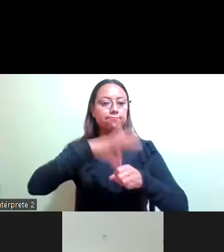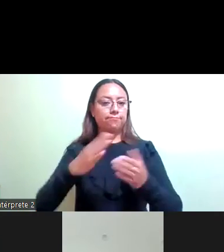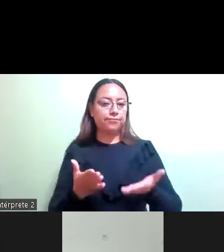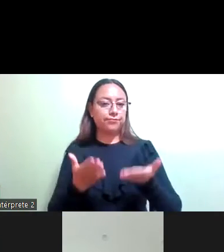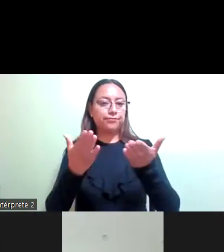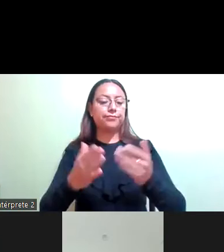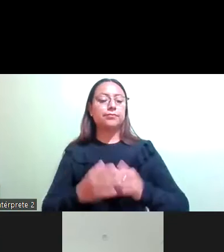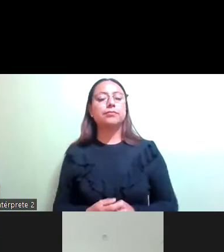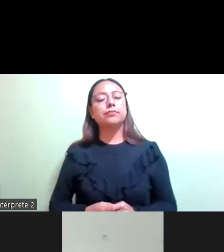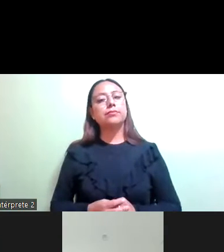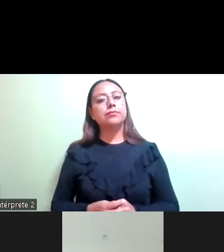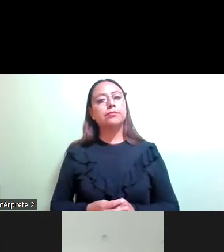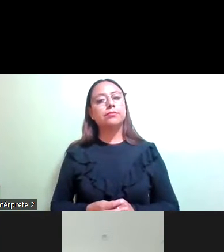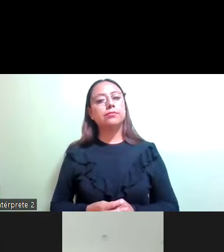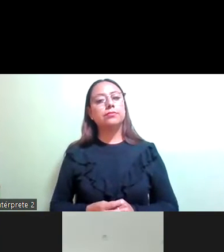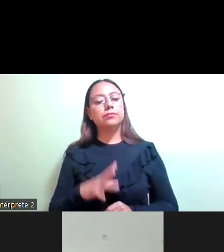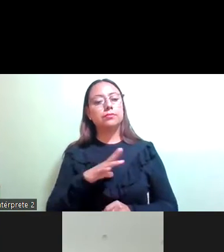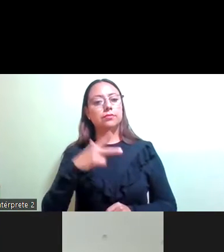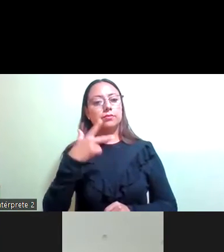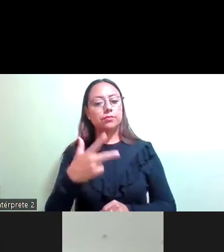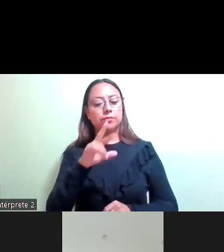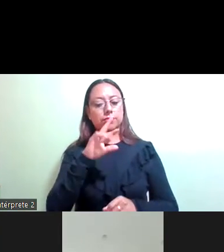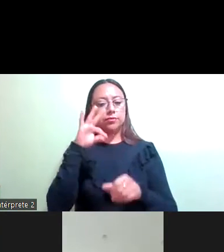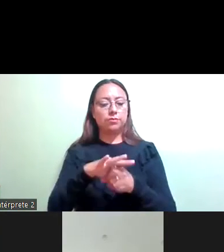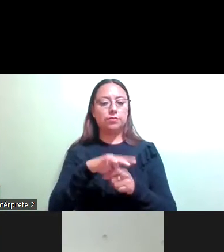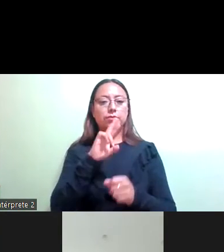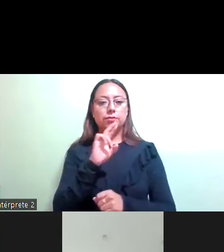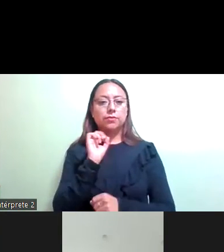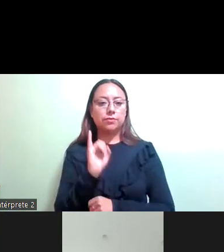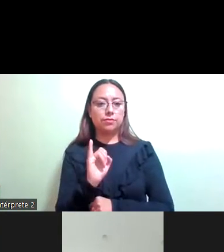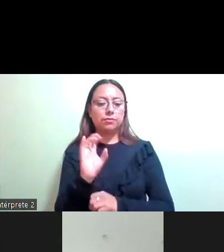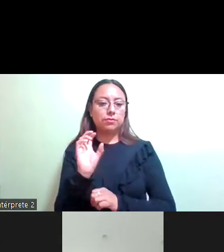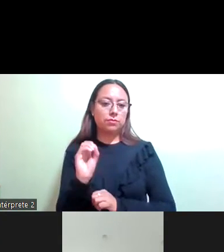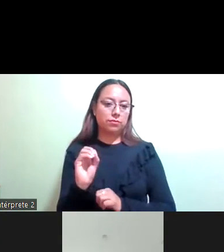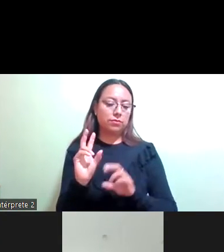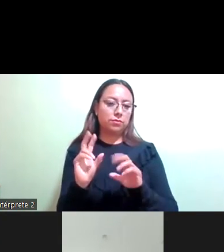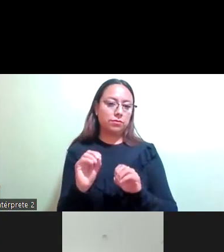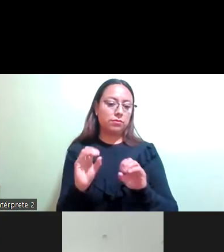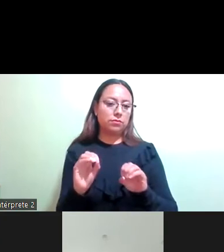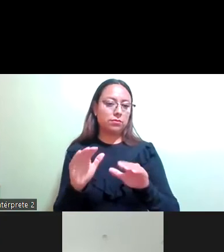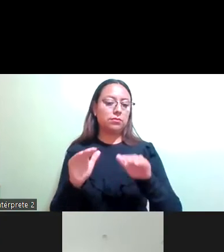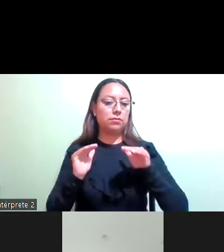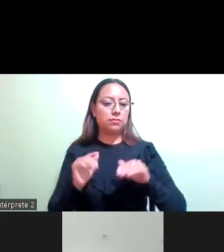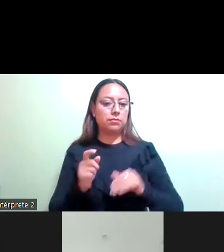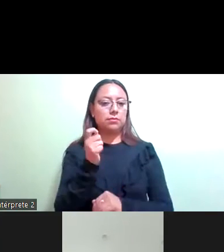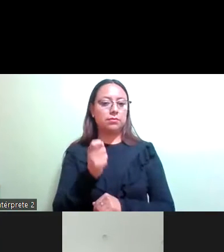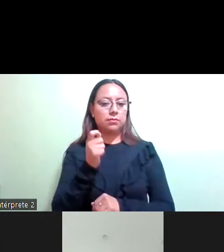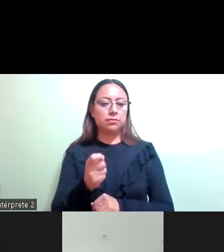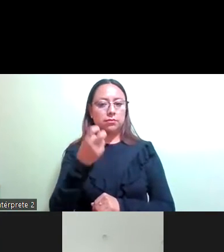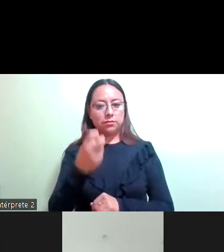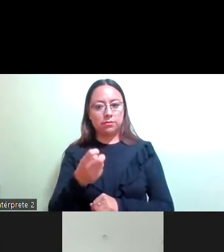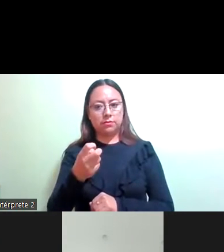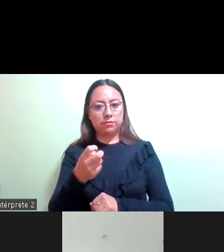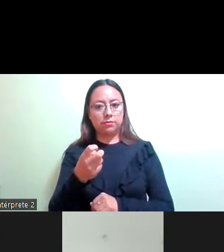siguiente. 8 votos a favor, 0 en contra y 0 abstenciones, por lo que se aprueba la